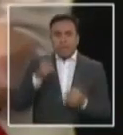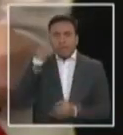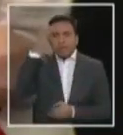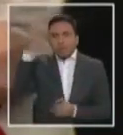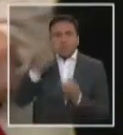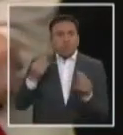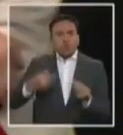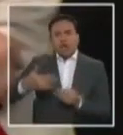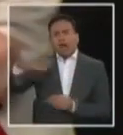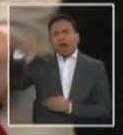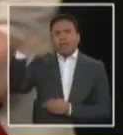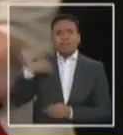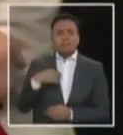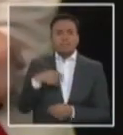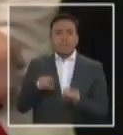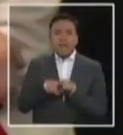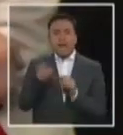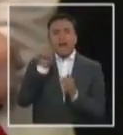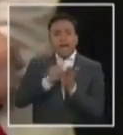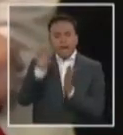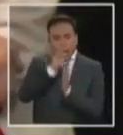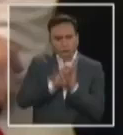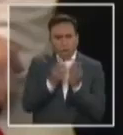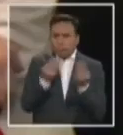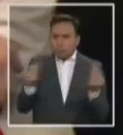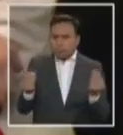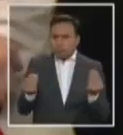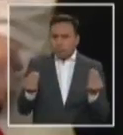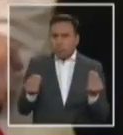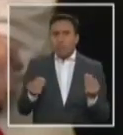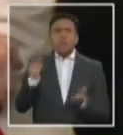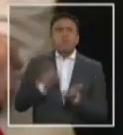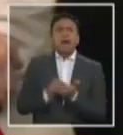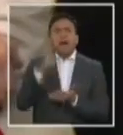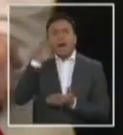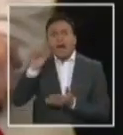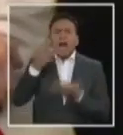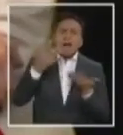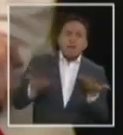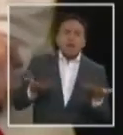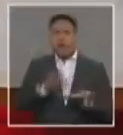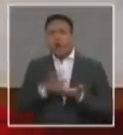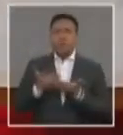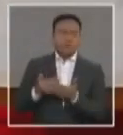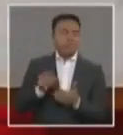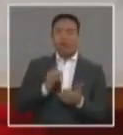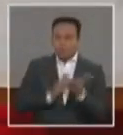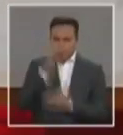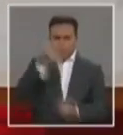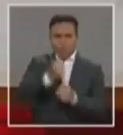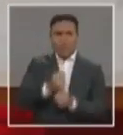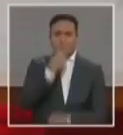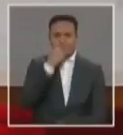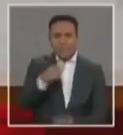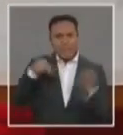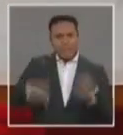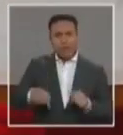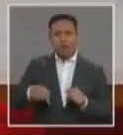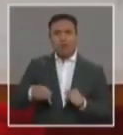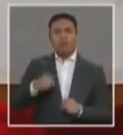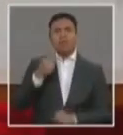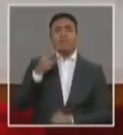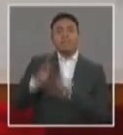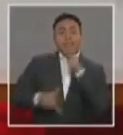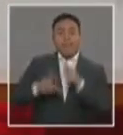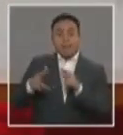yo felicito a Javier cuando habla de la industrialización pero yo también espero que se industrializ pero que no se obstaculice el desarrollo de la